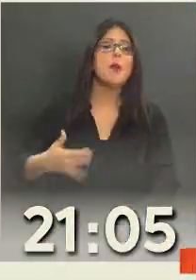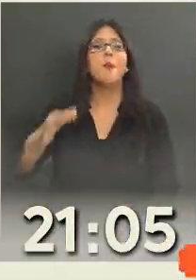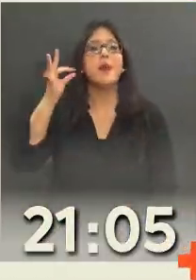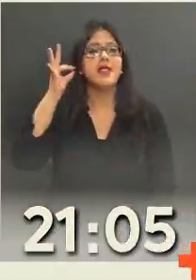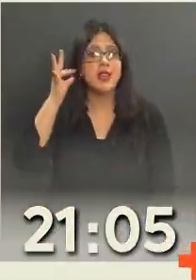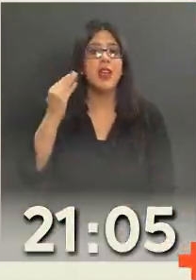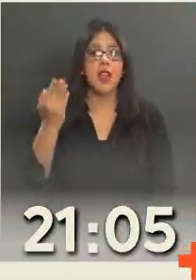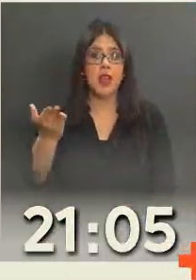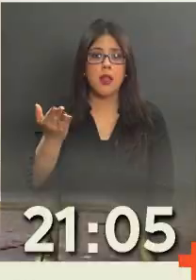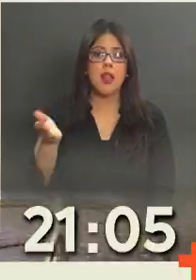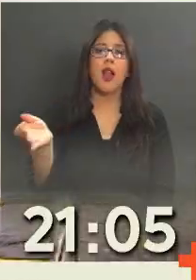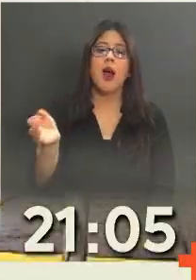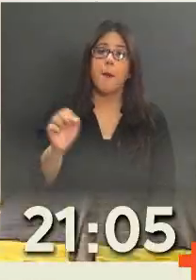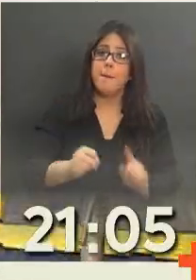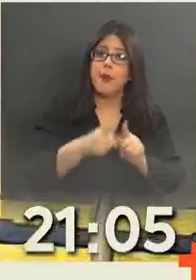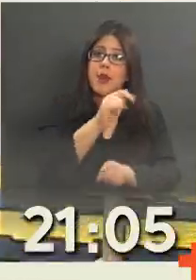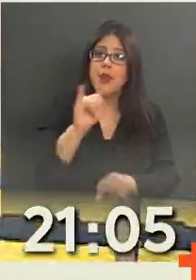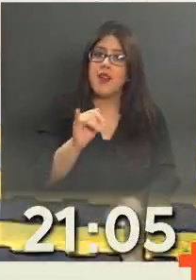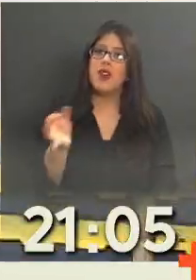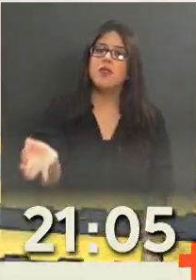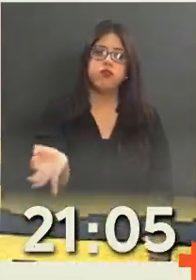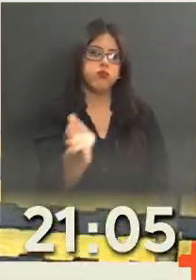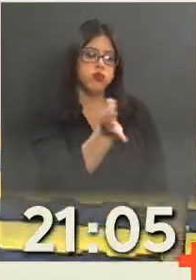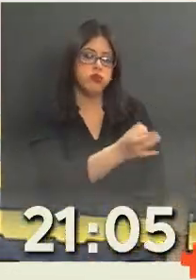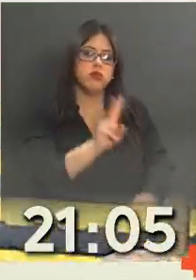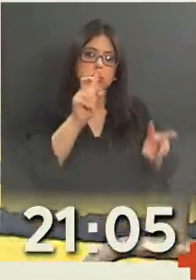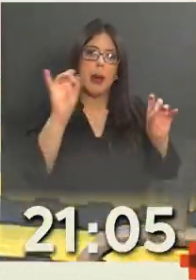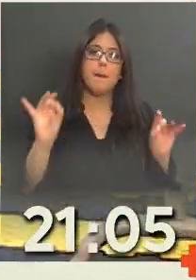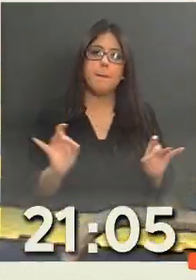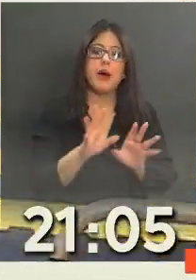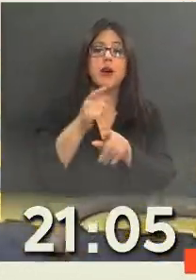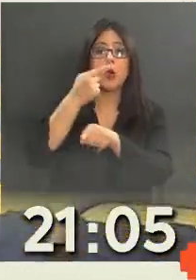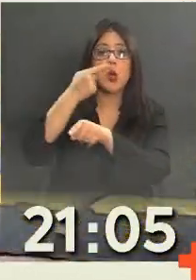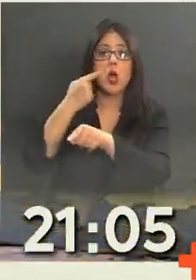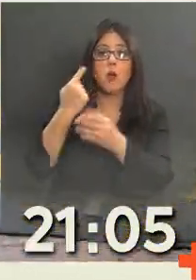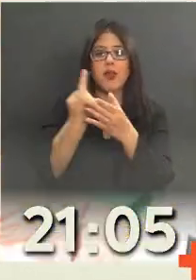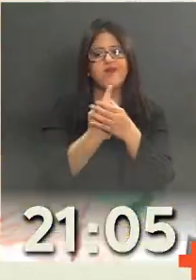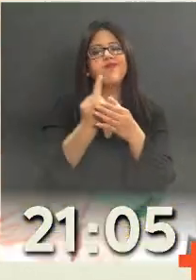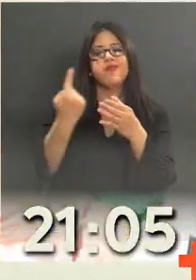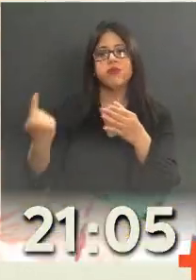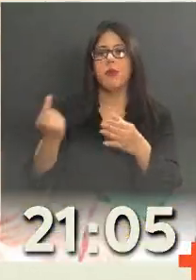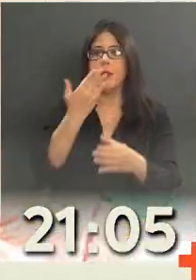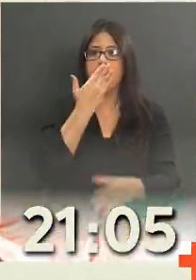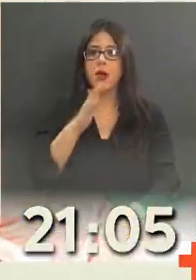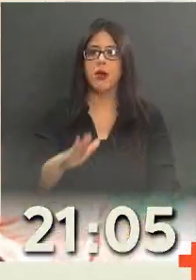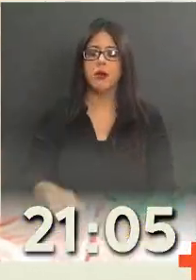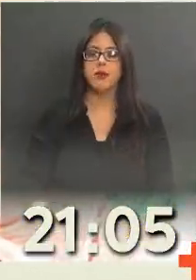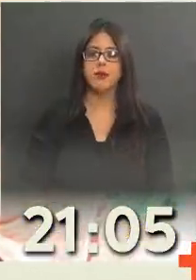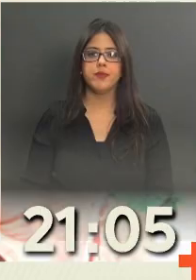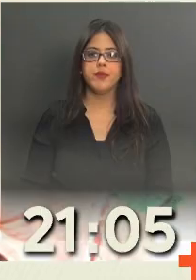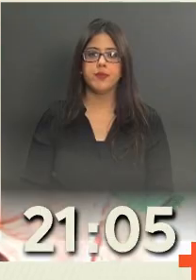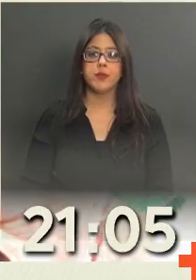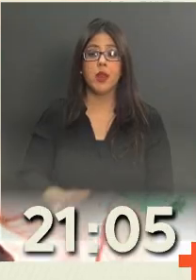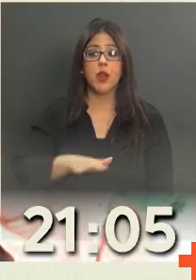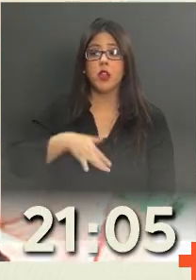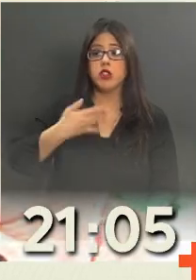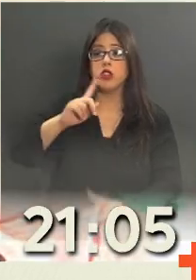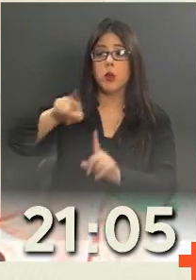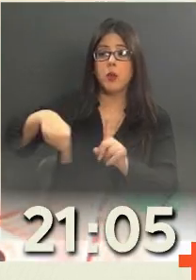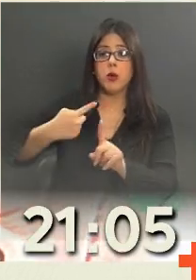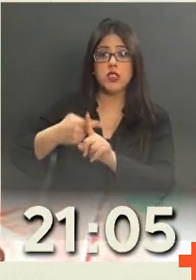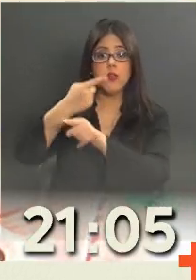organismo la que por primera vez se refirió a la posibilidad de que Rojas tome distancia. Siento que no sería favorable su